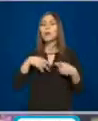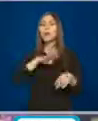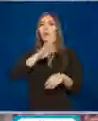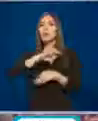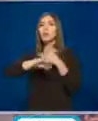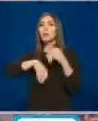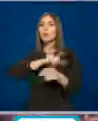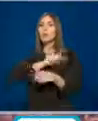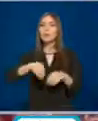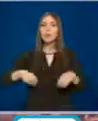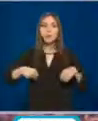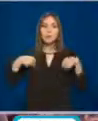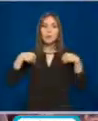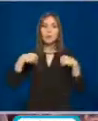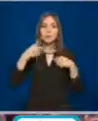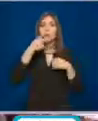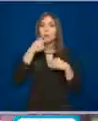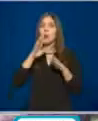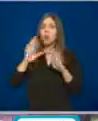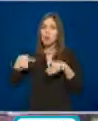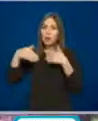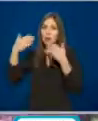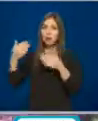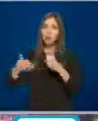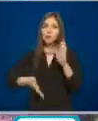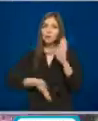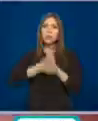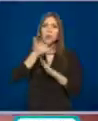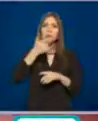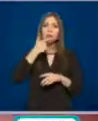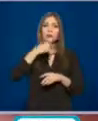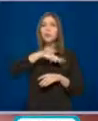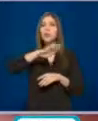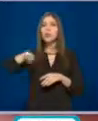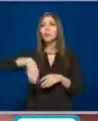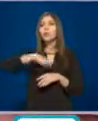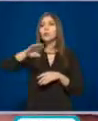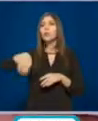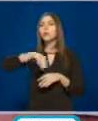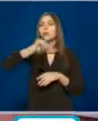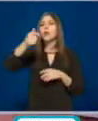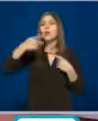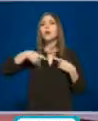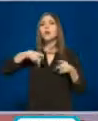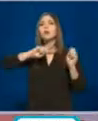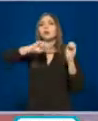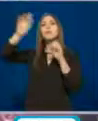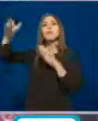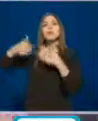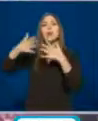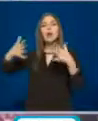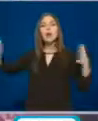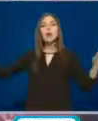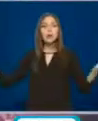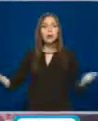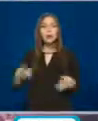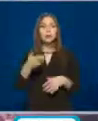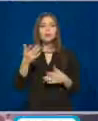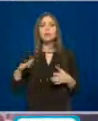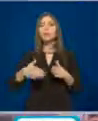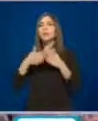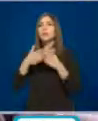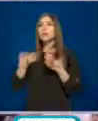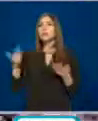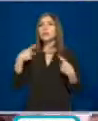Él se va a Inglaterra, se va a Inglaterra Sí. y mandan a buscar a los amotinados en otro barco. Y estos dicen, no los van a encontrar,